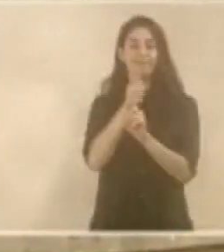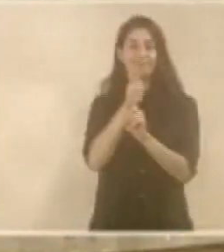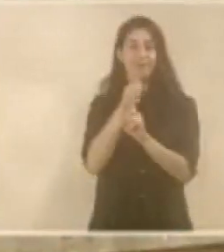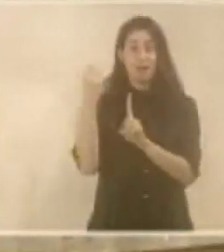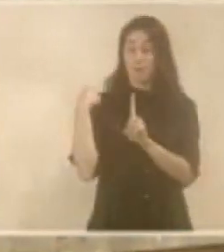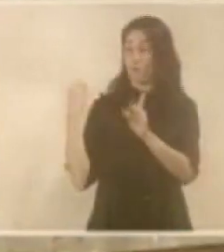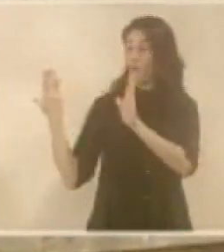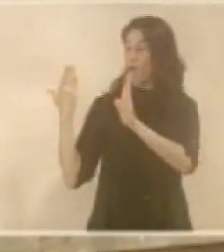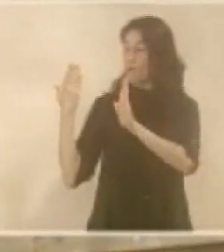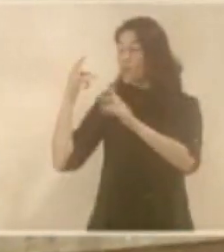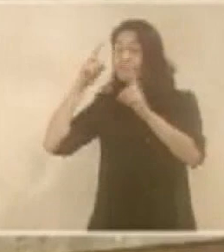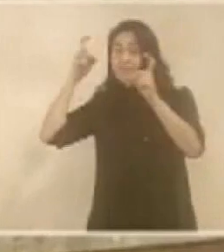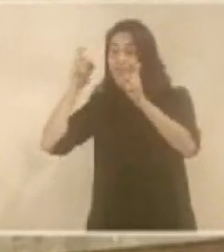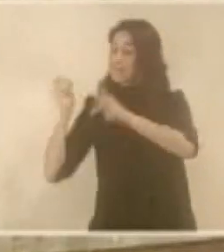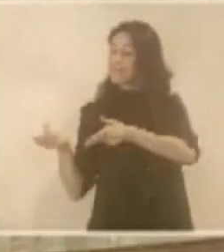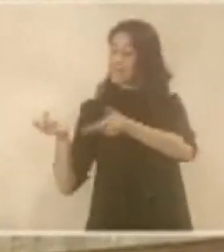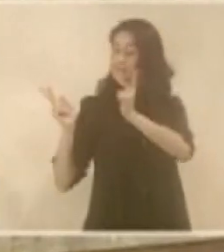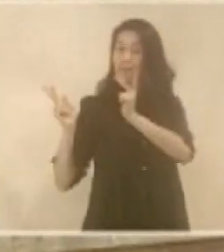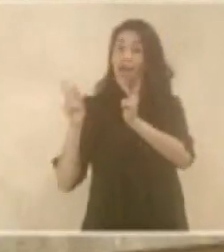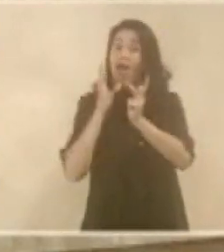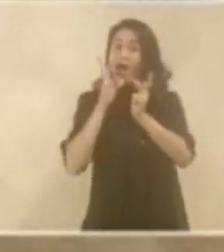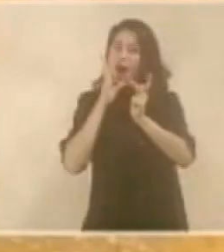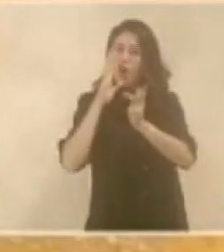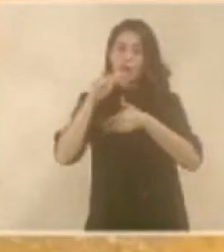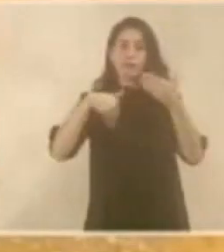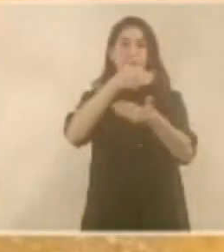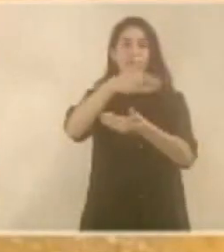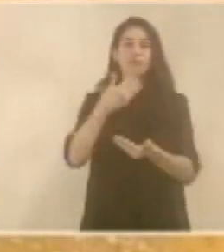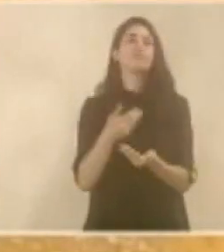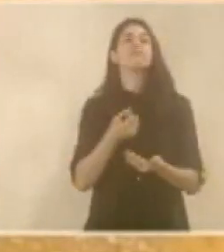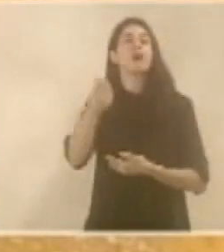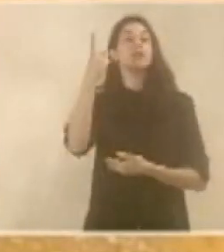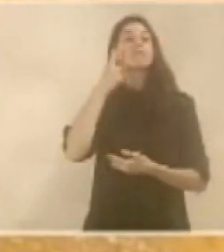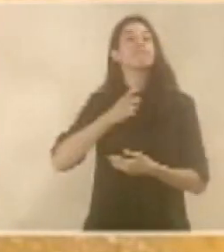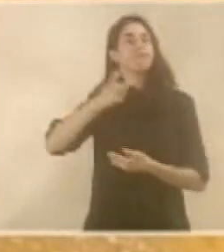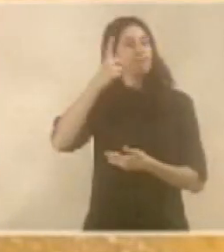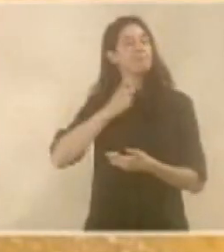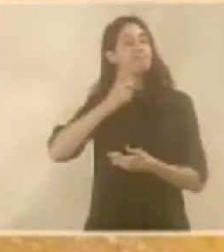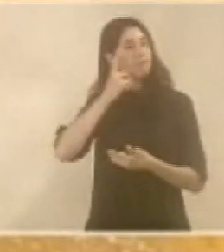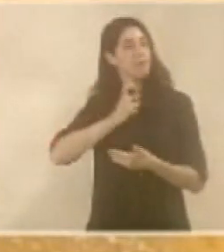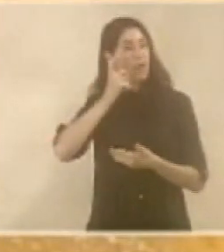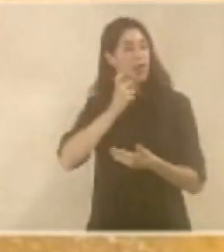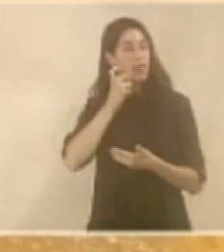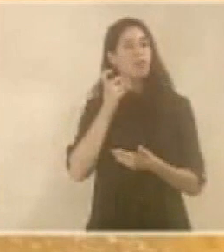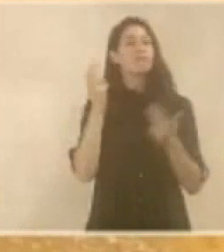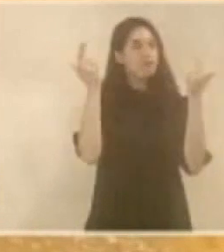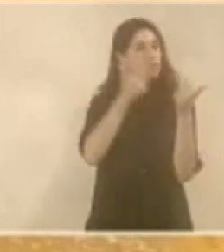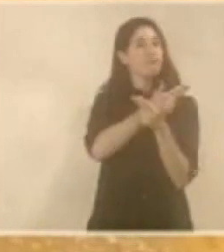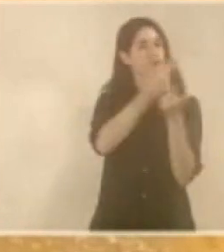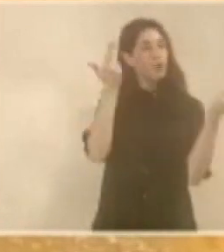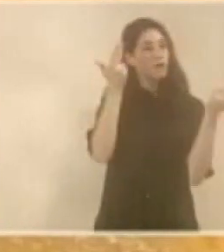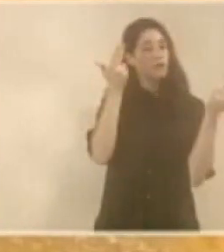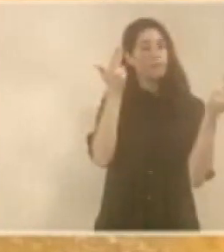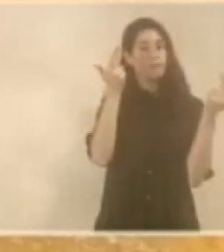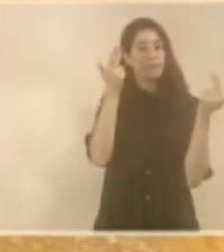convirtiéndose en una tradición que es a la vez popular y a la vez solemne, porque a todos nos atañe,